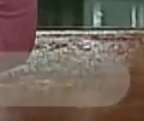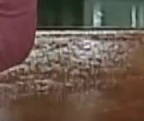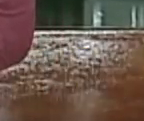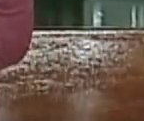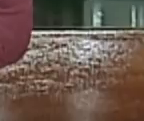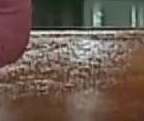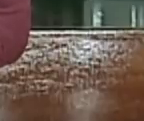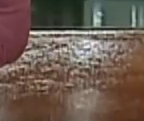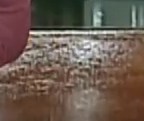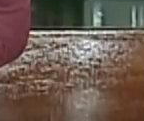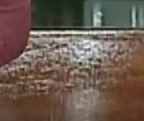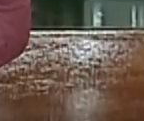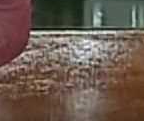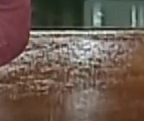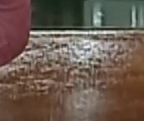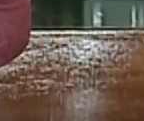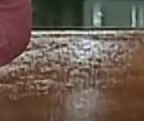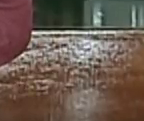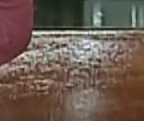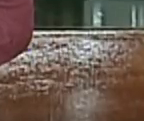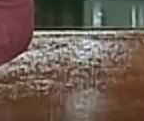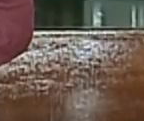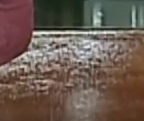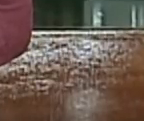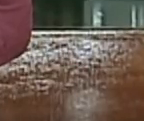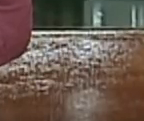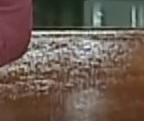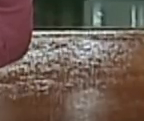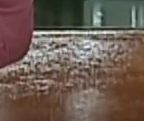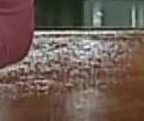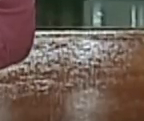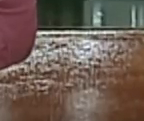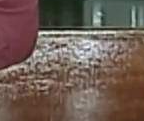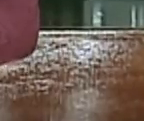Cuba, compañero Miguel Díaz-Canel,